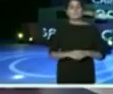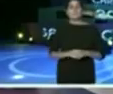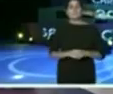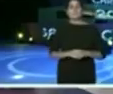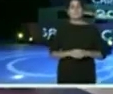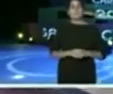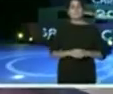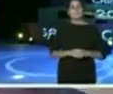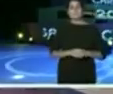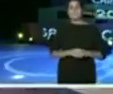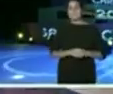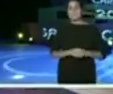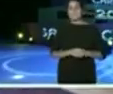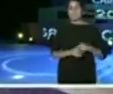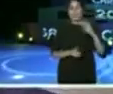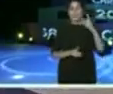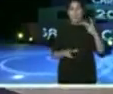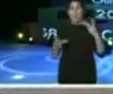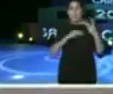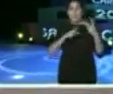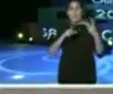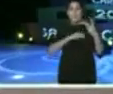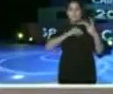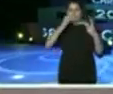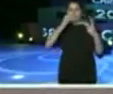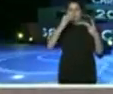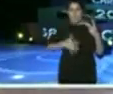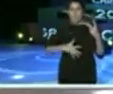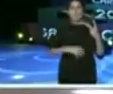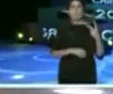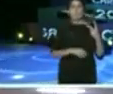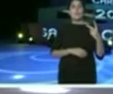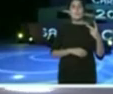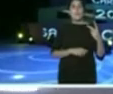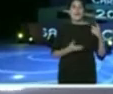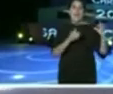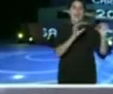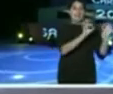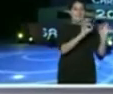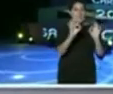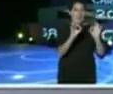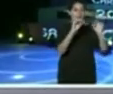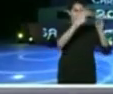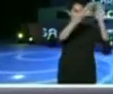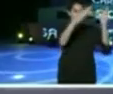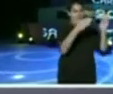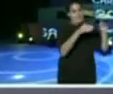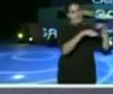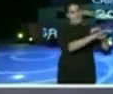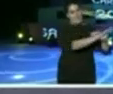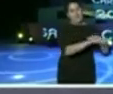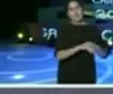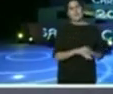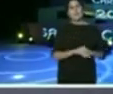Desde luego. Dos premios estupendos para las vitrinas del local. Seguimos adelante con un tercer premio que